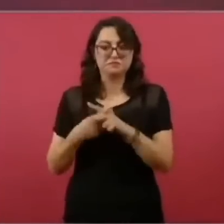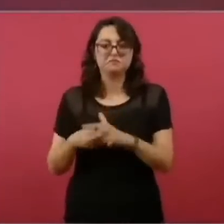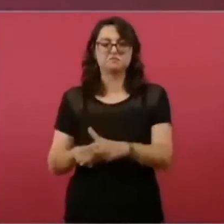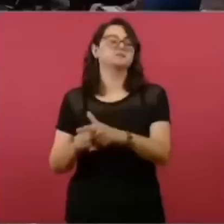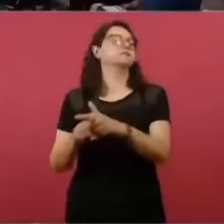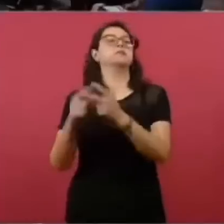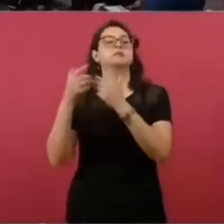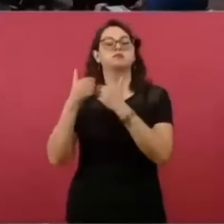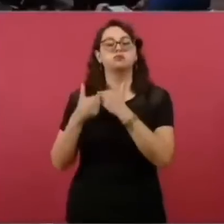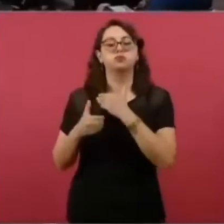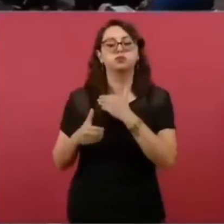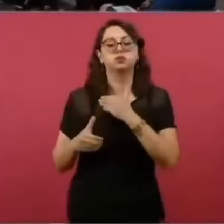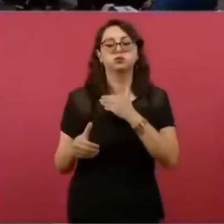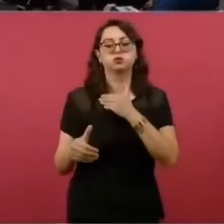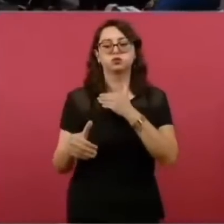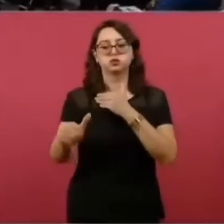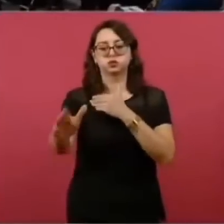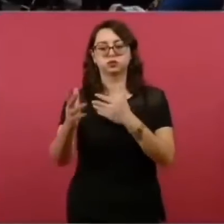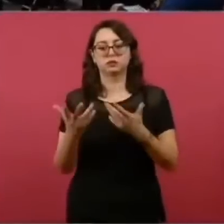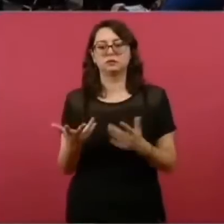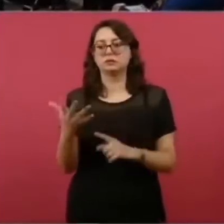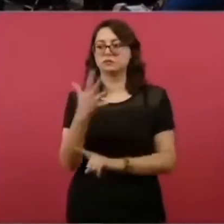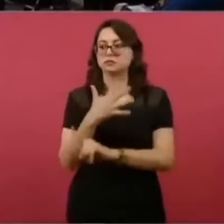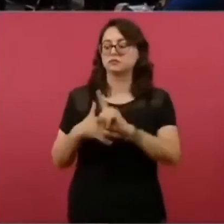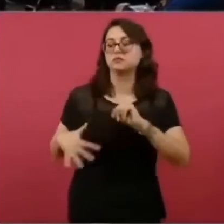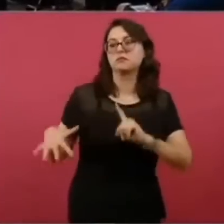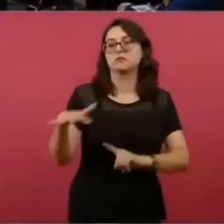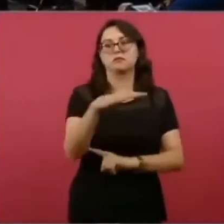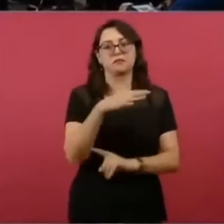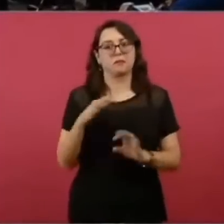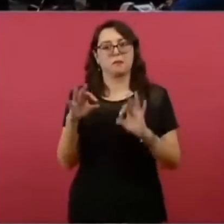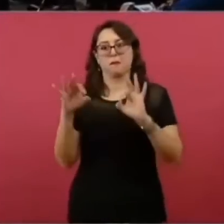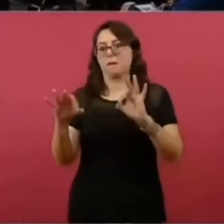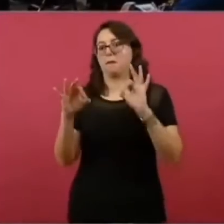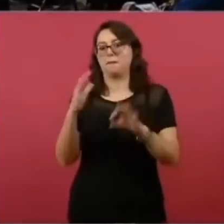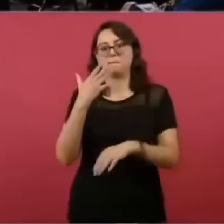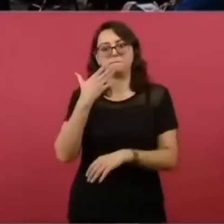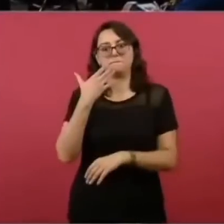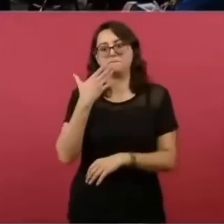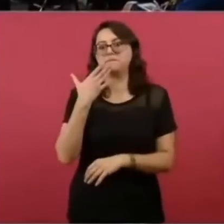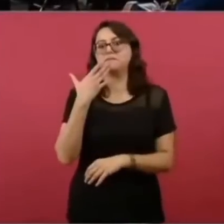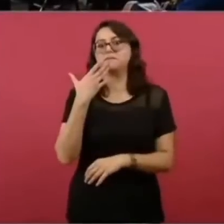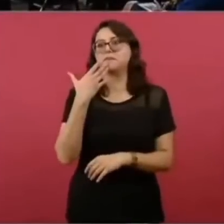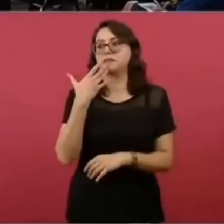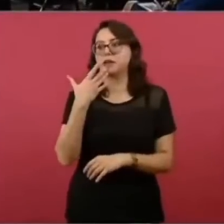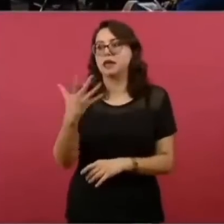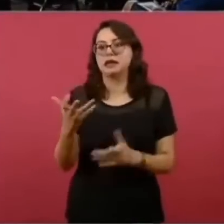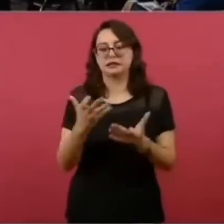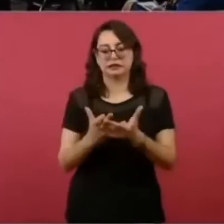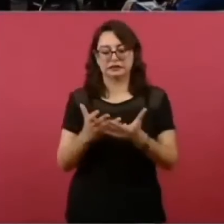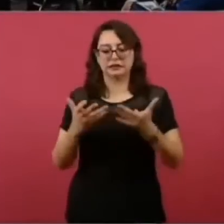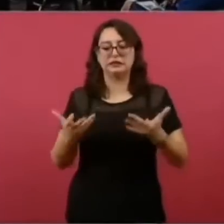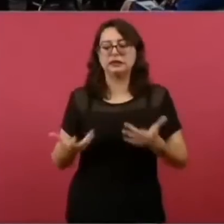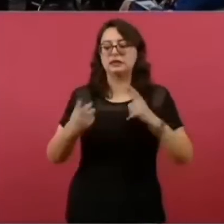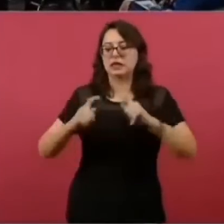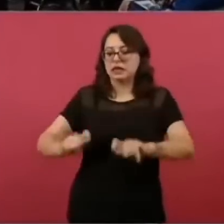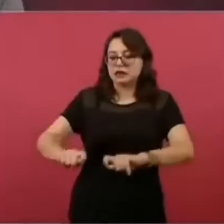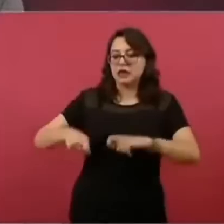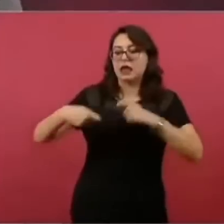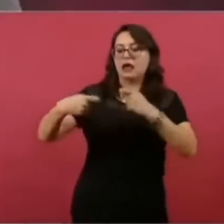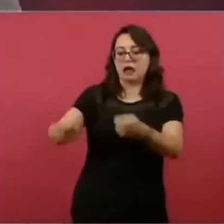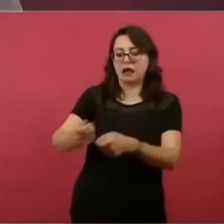Entonces, y es pues la mejor época, porque es cuando se entrega la tierra a los